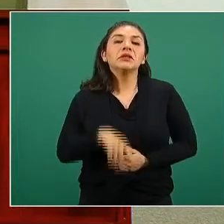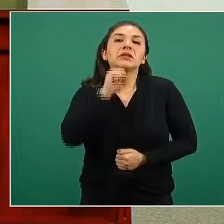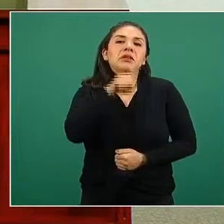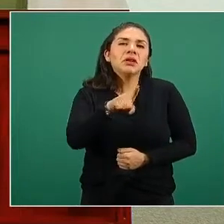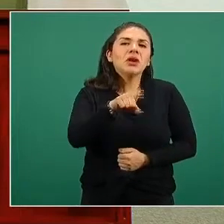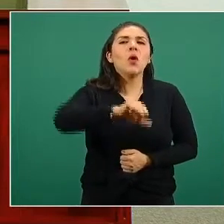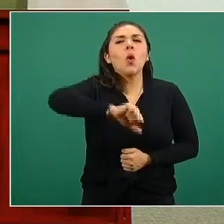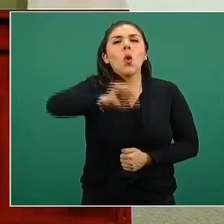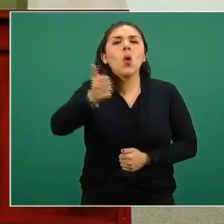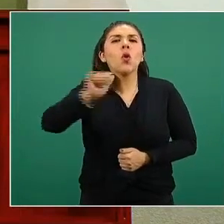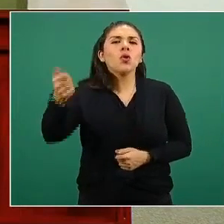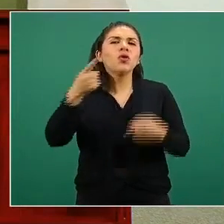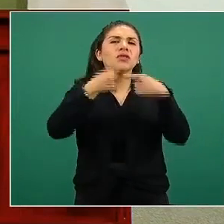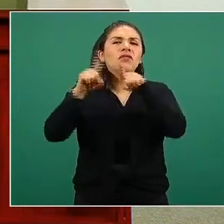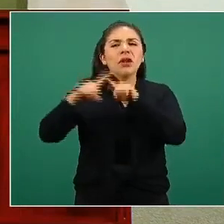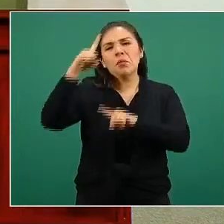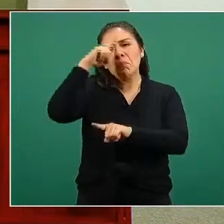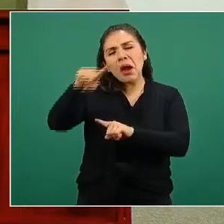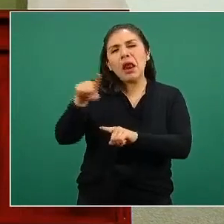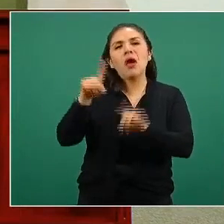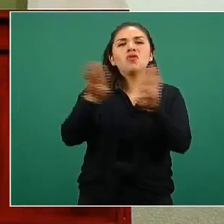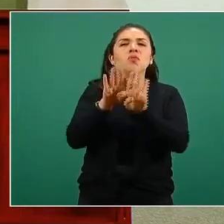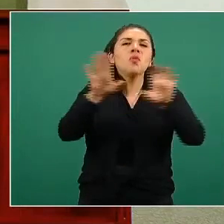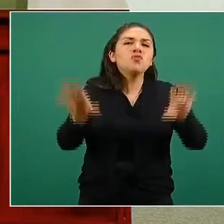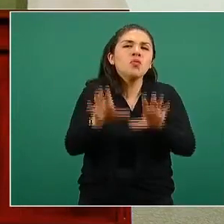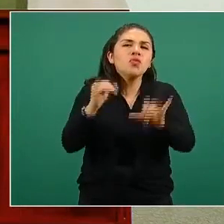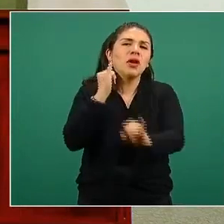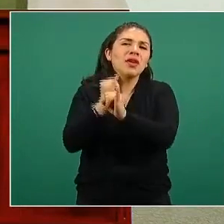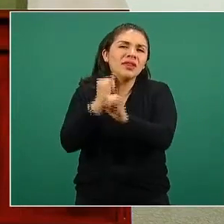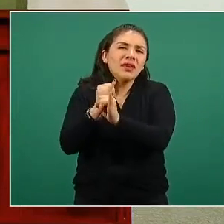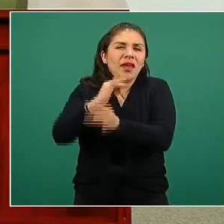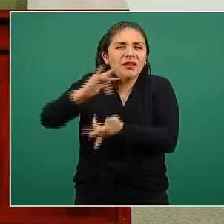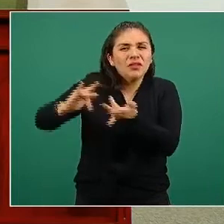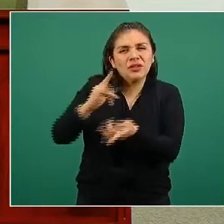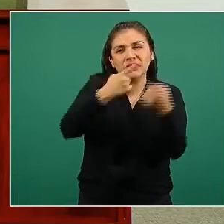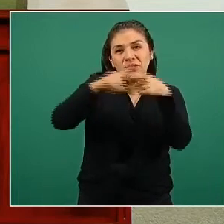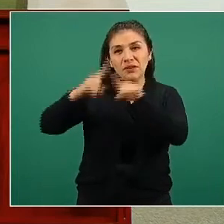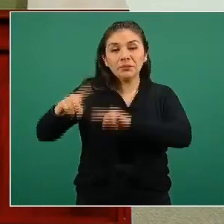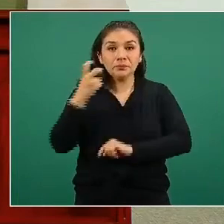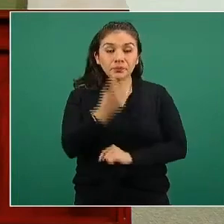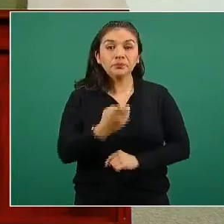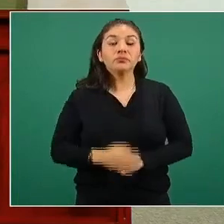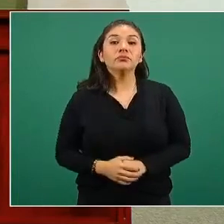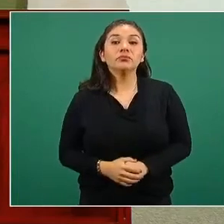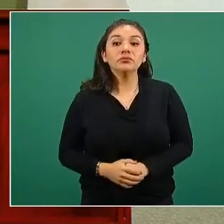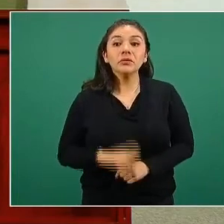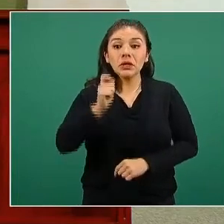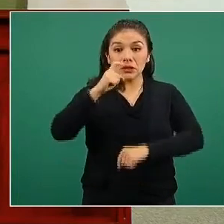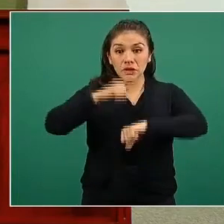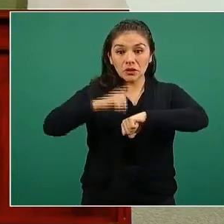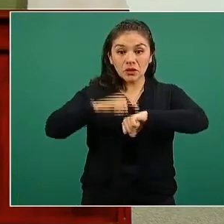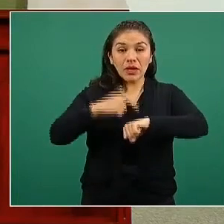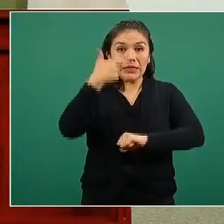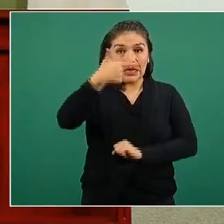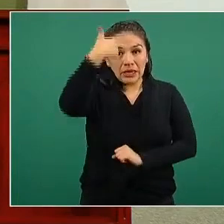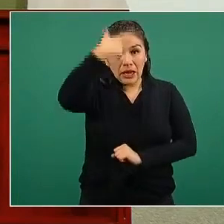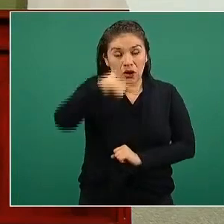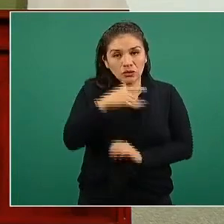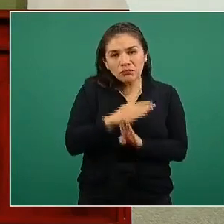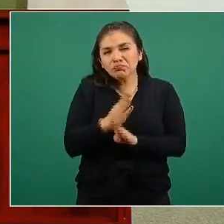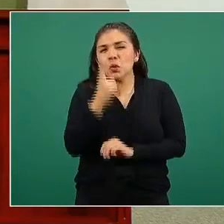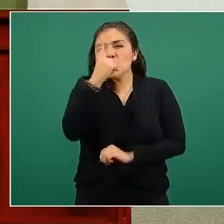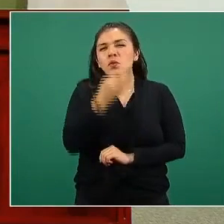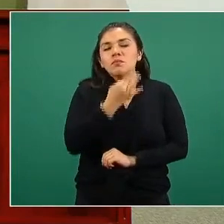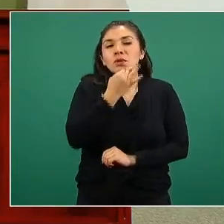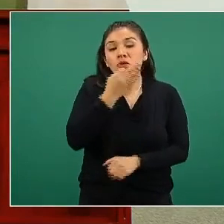otros medios electrónicos, redes sociales sobre todo. Son exactamente las 7 de la noche con 1 minuto y